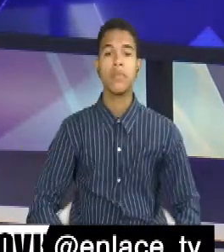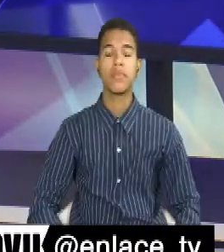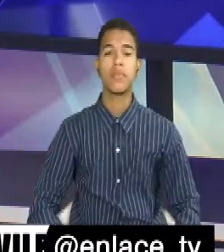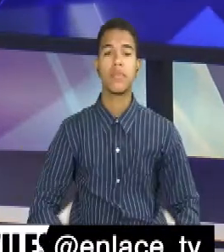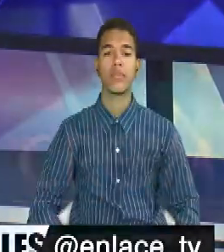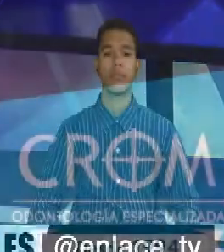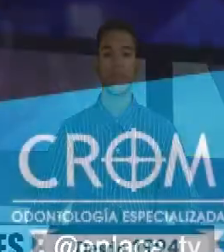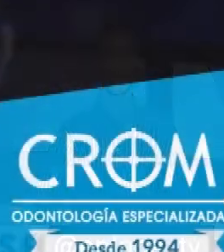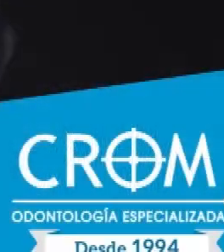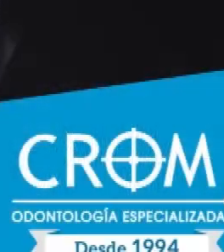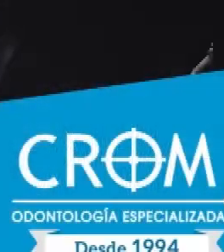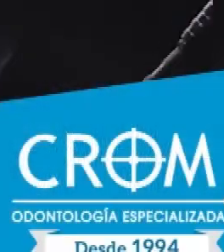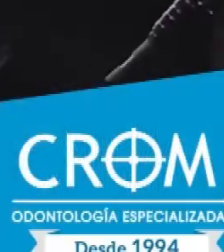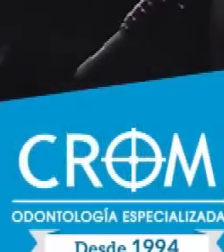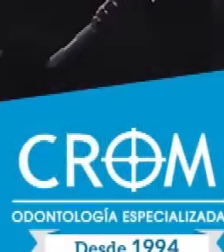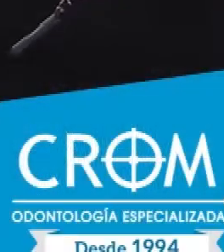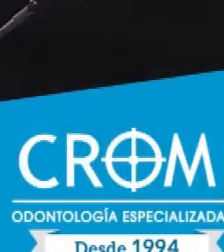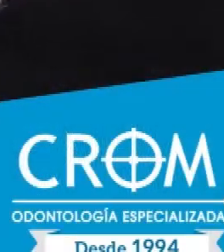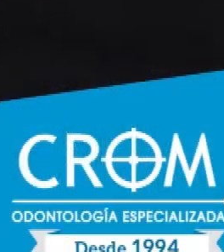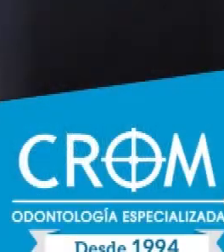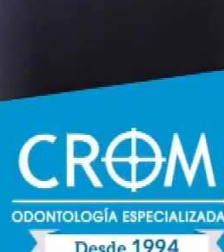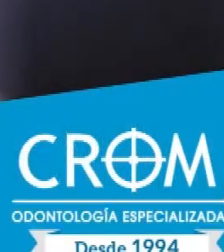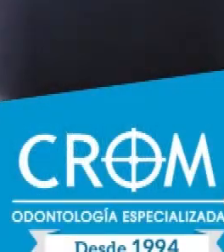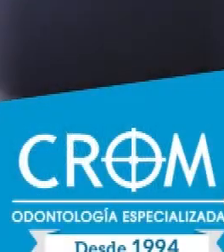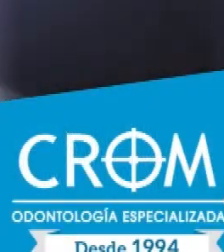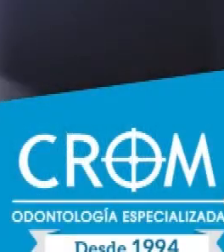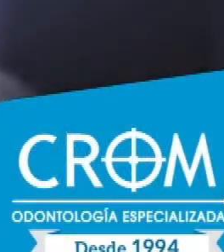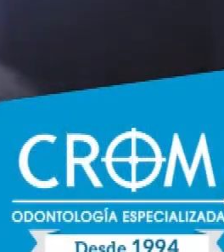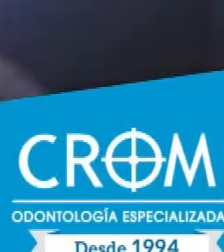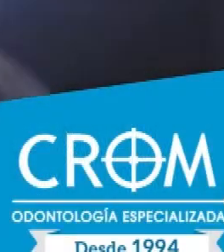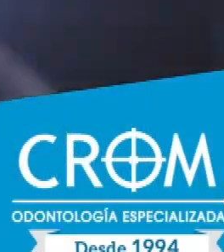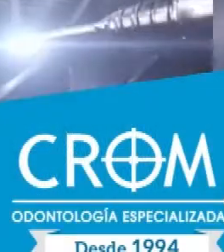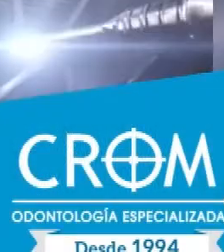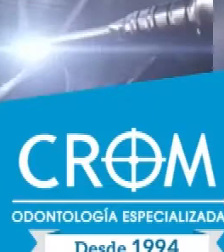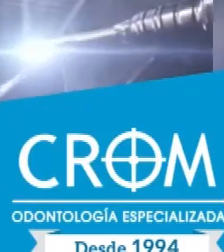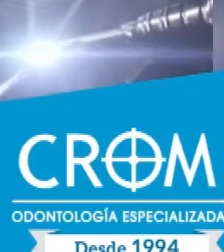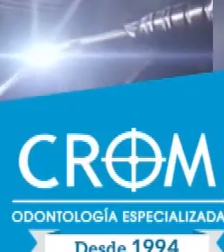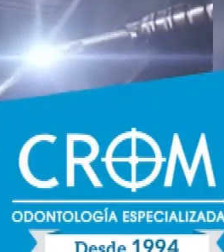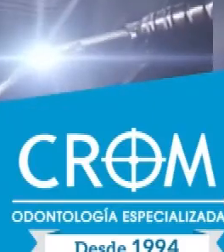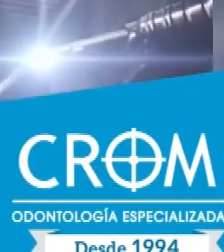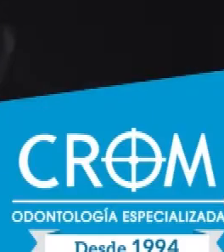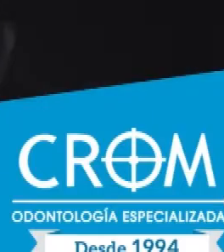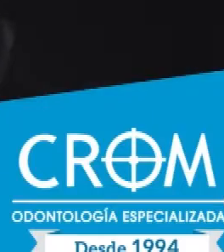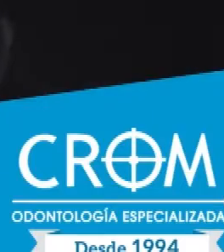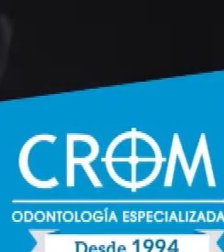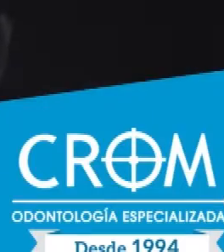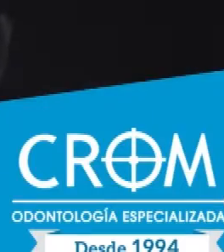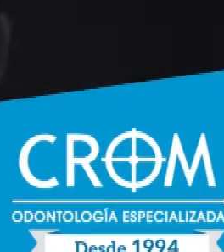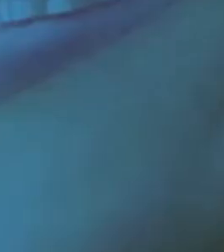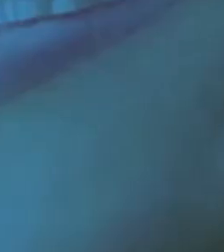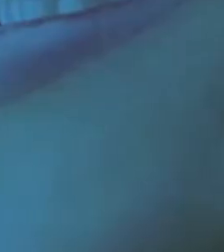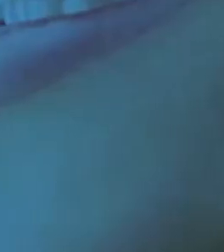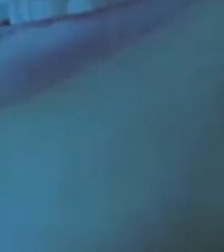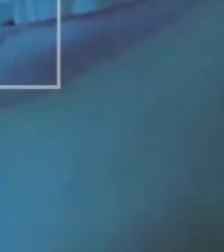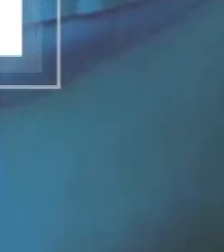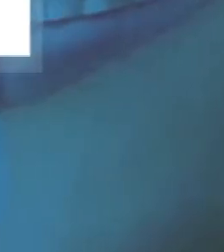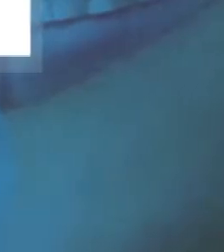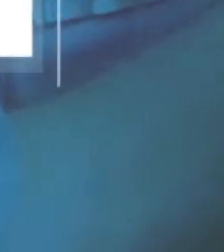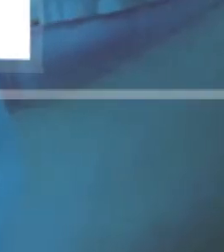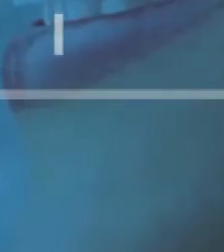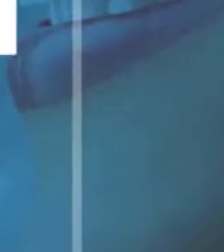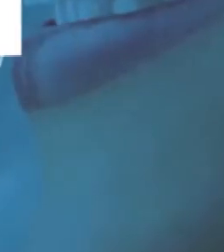Invisalign, ortodoncia invisible, resultados muy visibles. Luce tu sonrisa, no tus brackets. Chrome, odontología especializada.